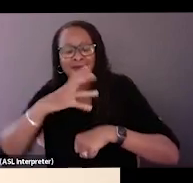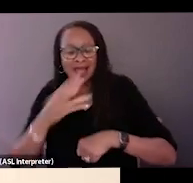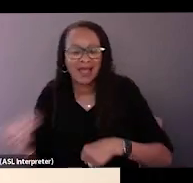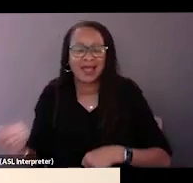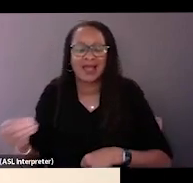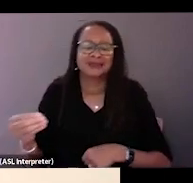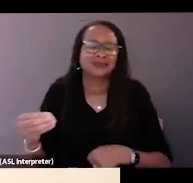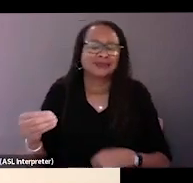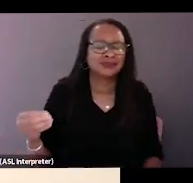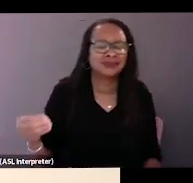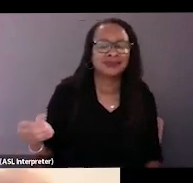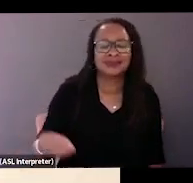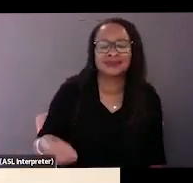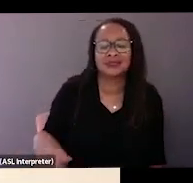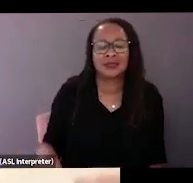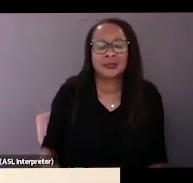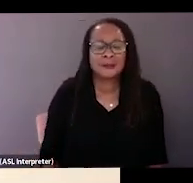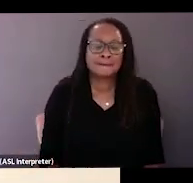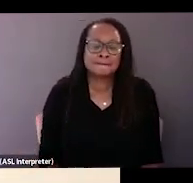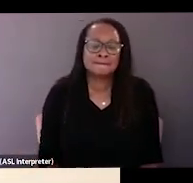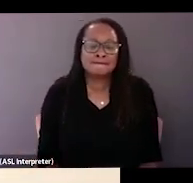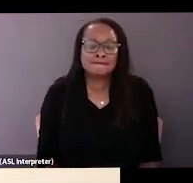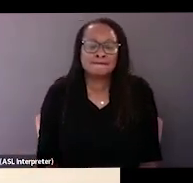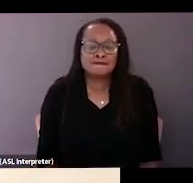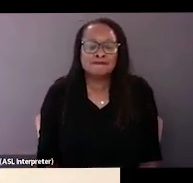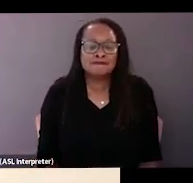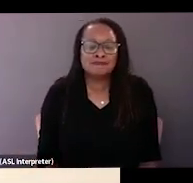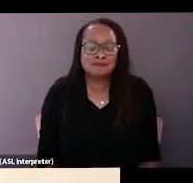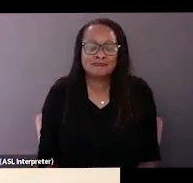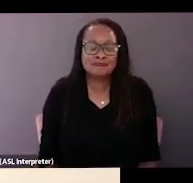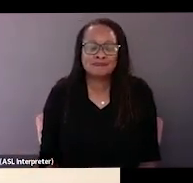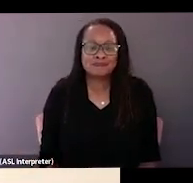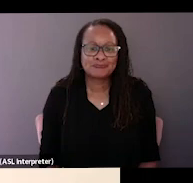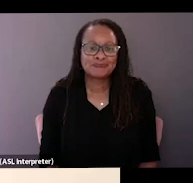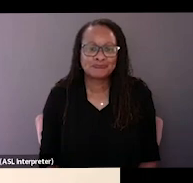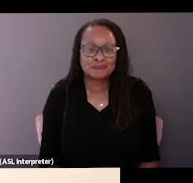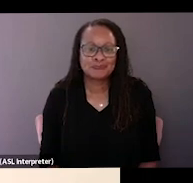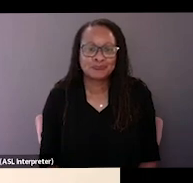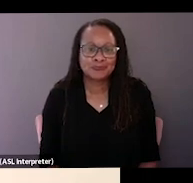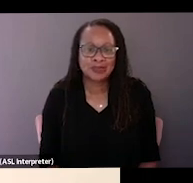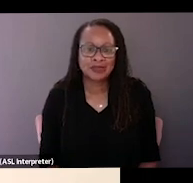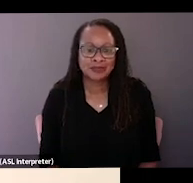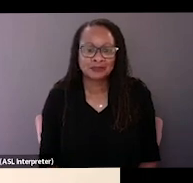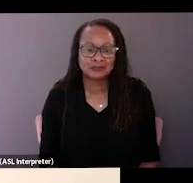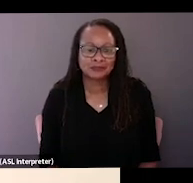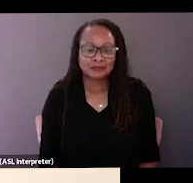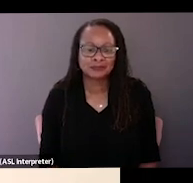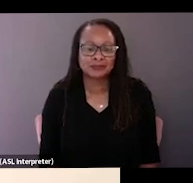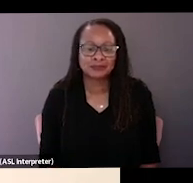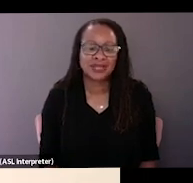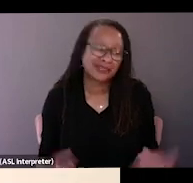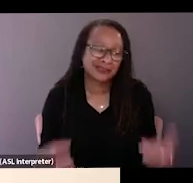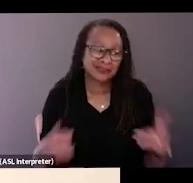vez a lidiar con todo esto, ¿no? No sé si me explico.